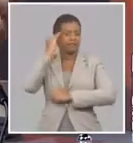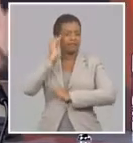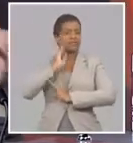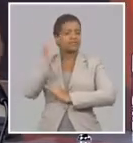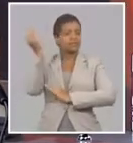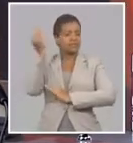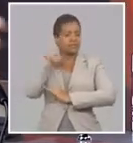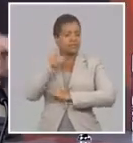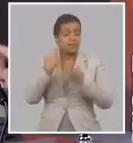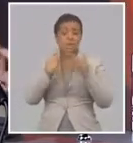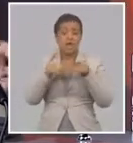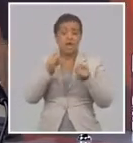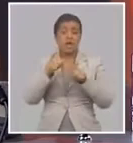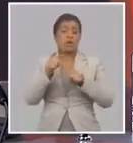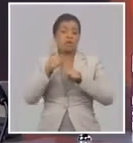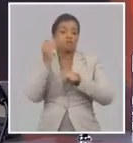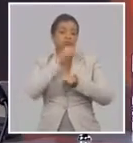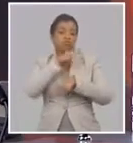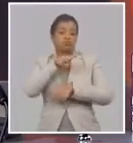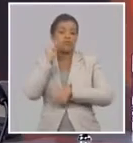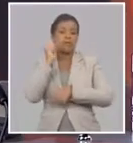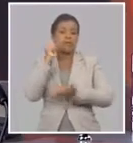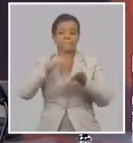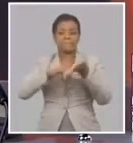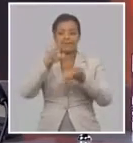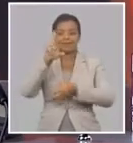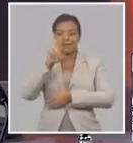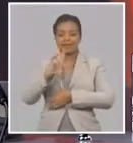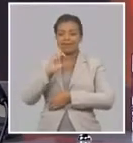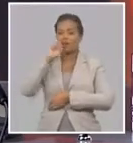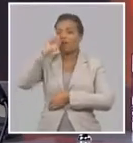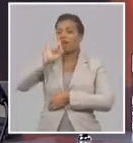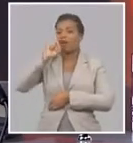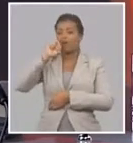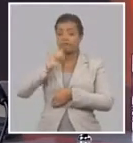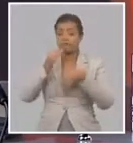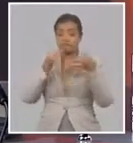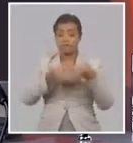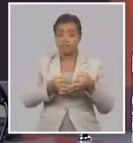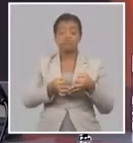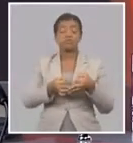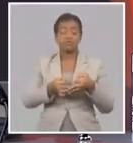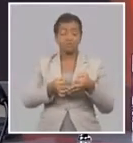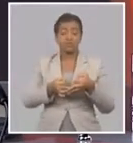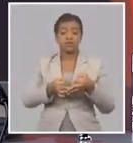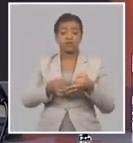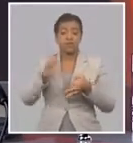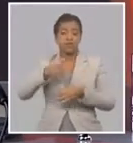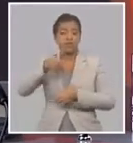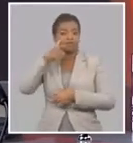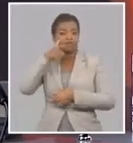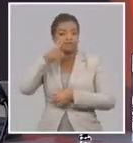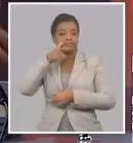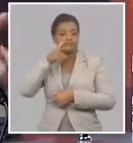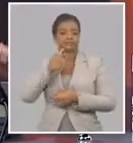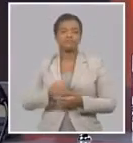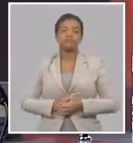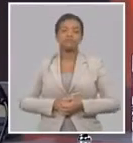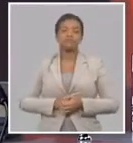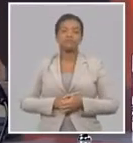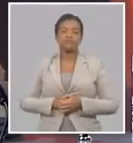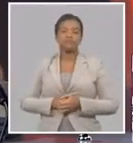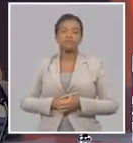lo novedoso la toma de muestra de pcr implementada dentro del flujo que precisamente está en la segunda línea de vigilancia línea de